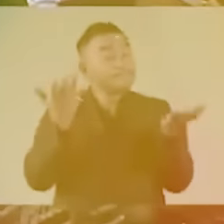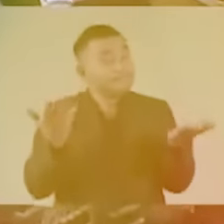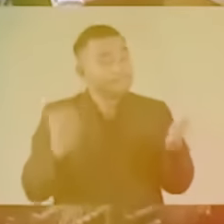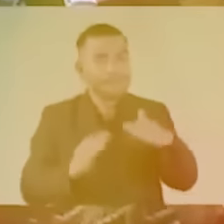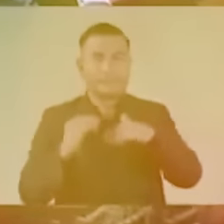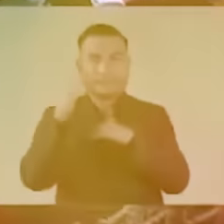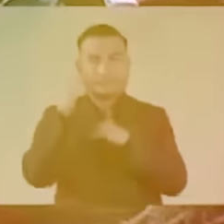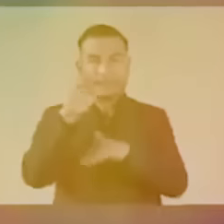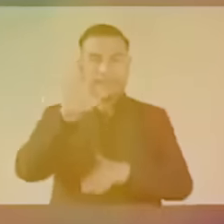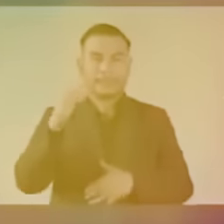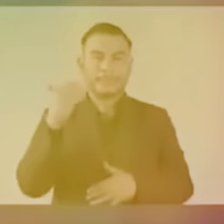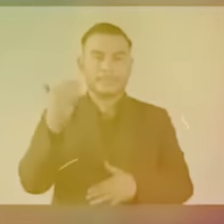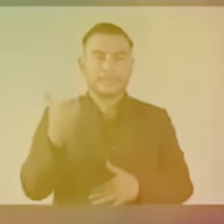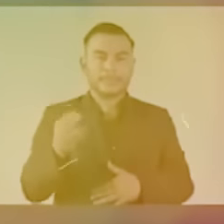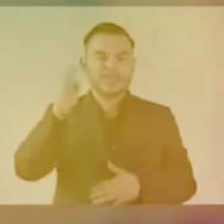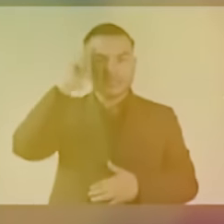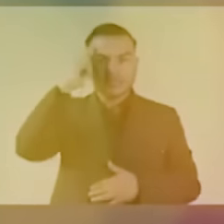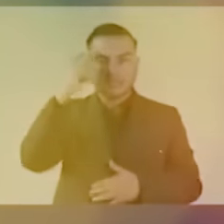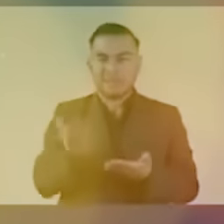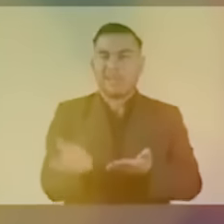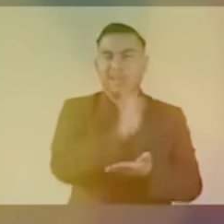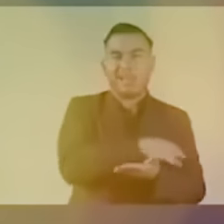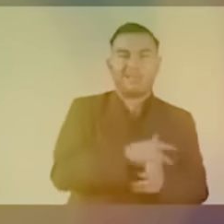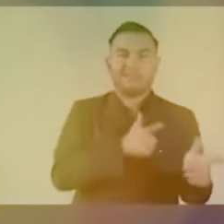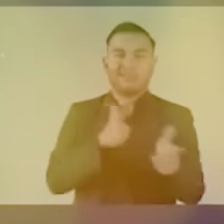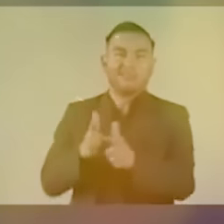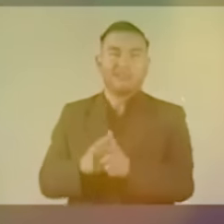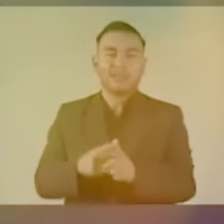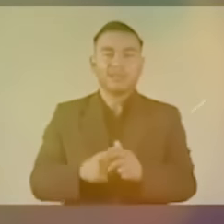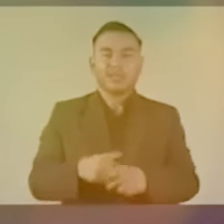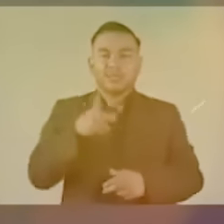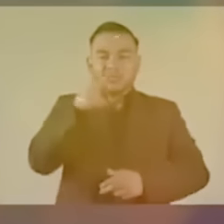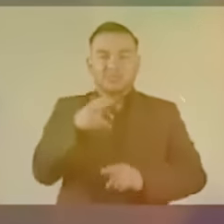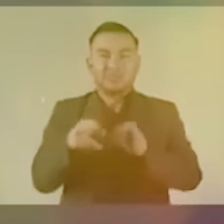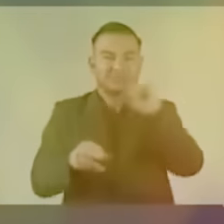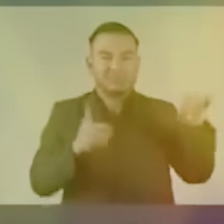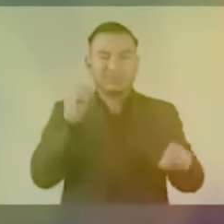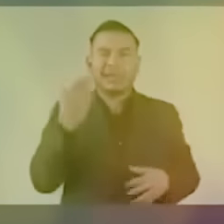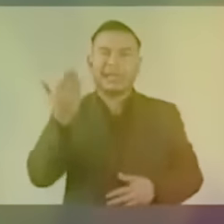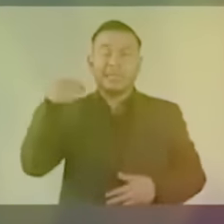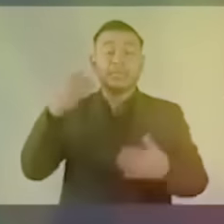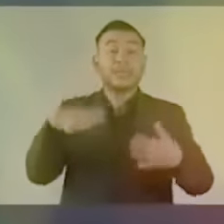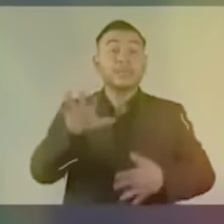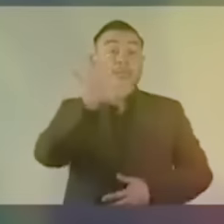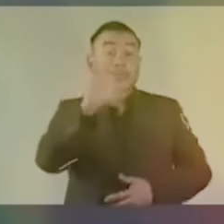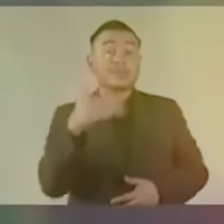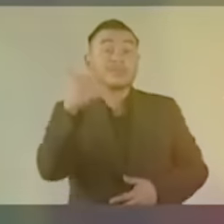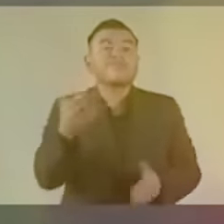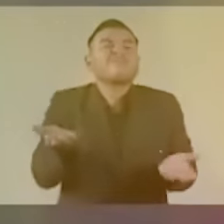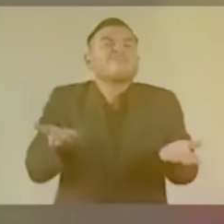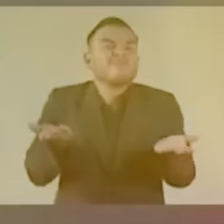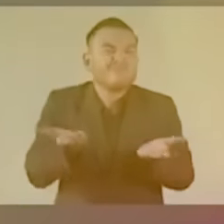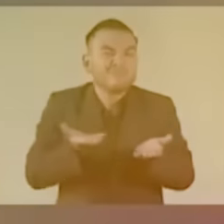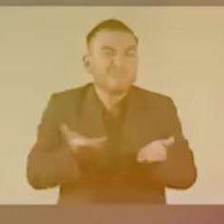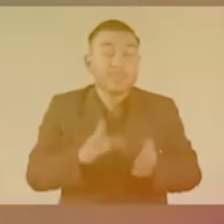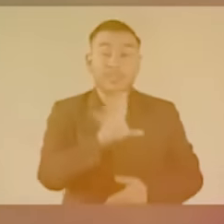Tenemos solo cinco años, no para pasar la página de la posguerra, no para derrotar al bipartidismo, esas cosas ya las hicimos antes. Tenemos 5 años para hacer